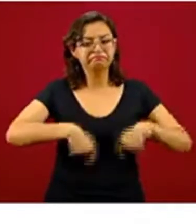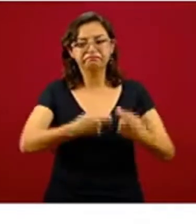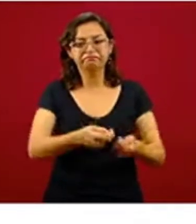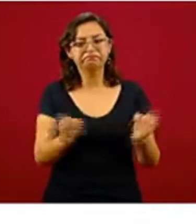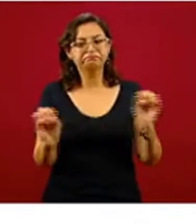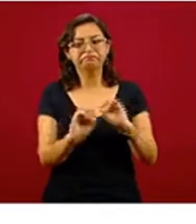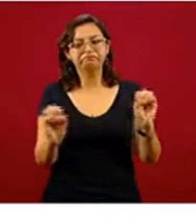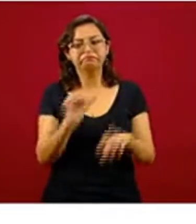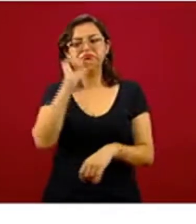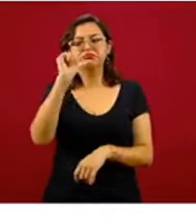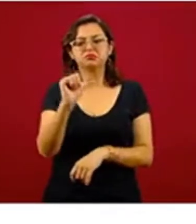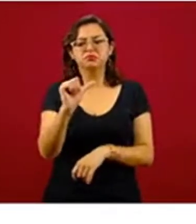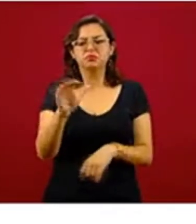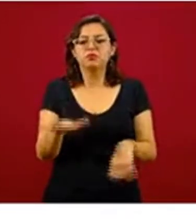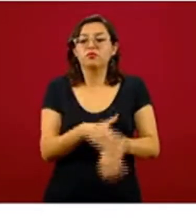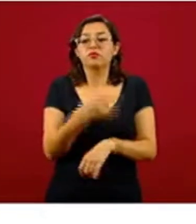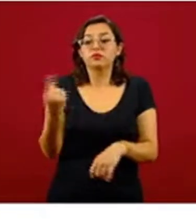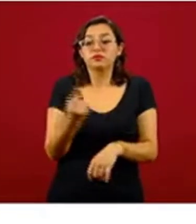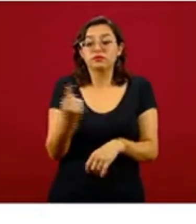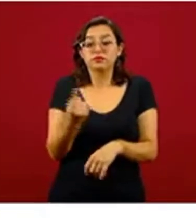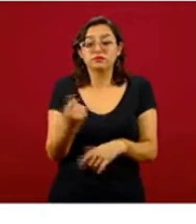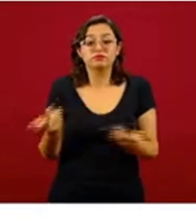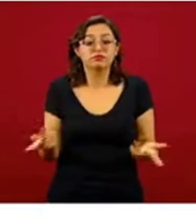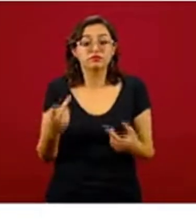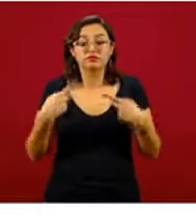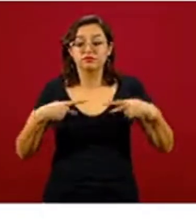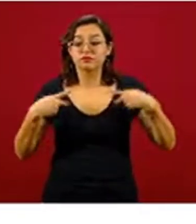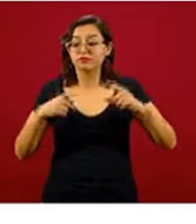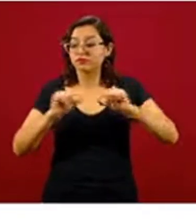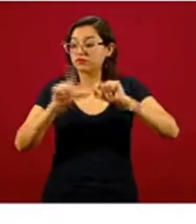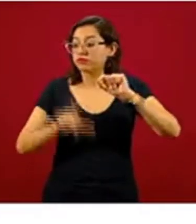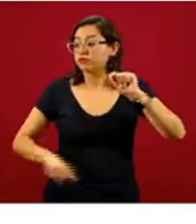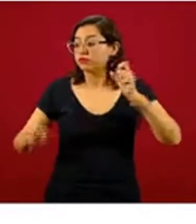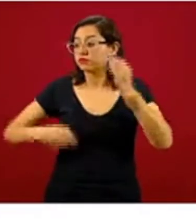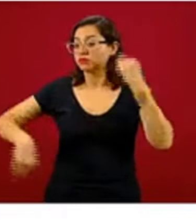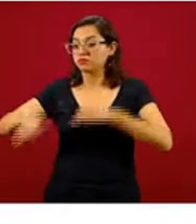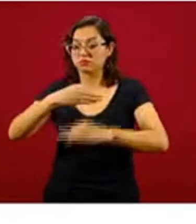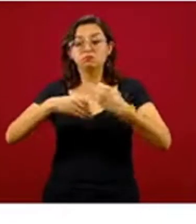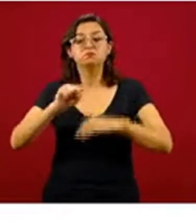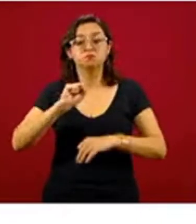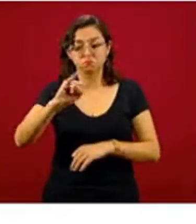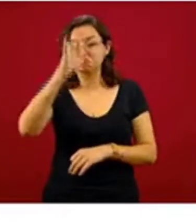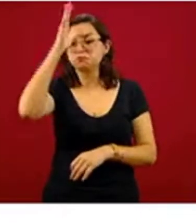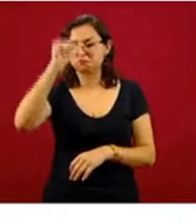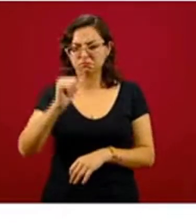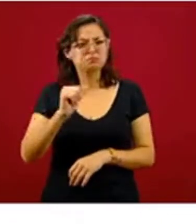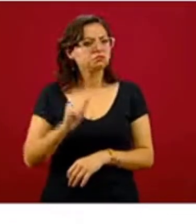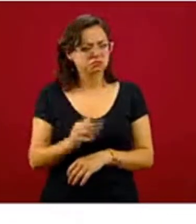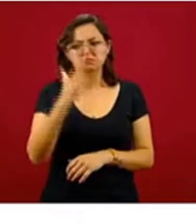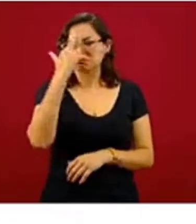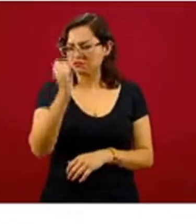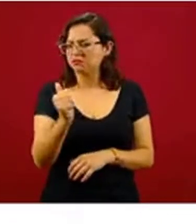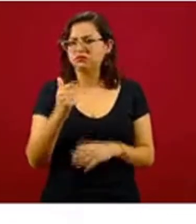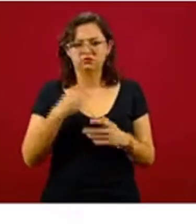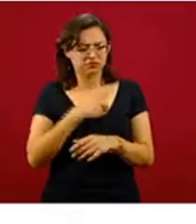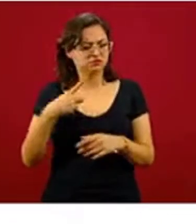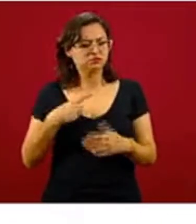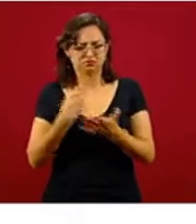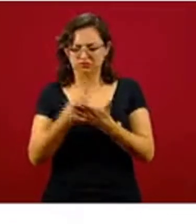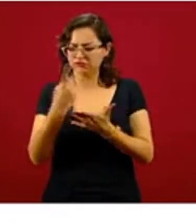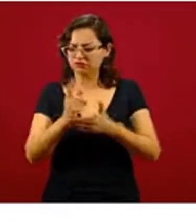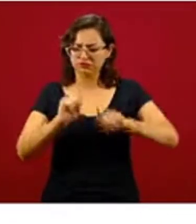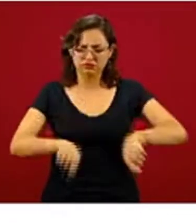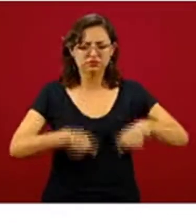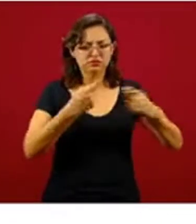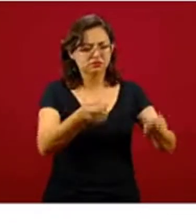de las razones es que tiene que ser un gran consenso nacional, un acuerdo en donde todos estamos completamente entregados